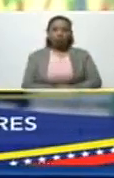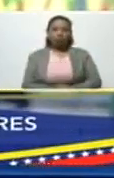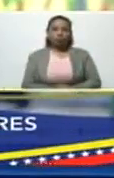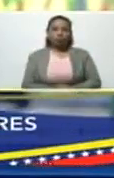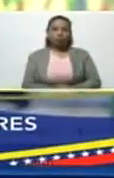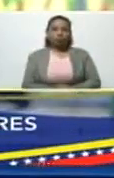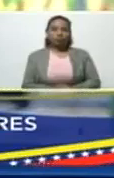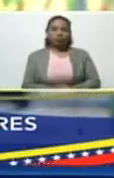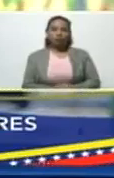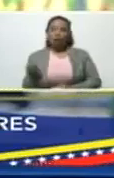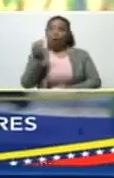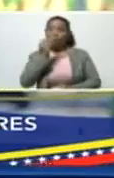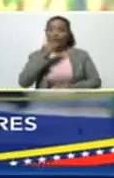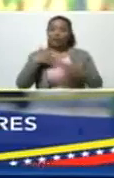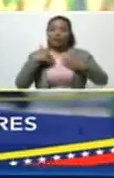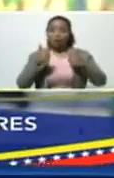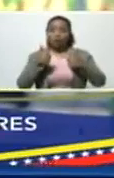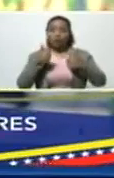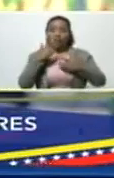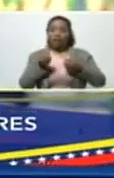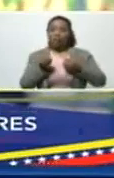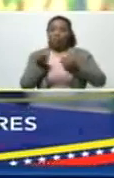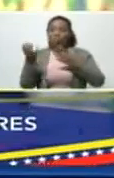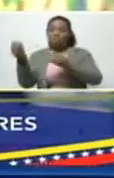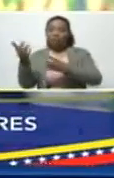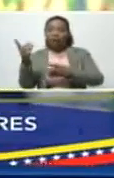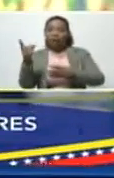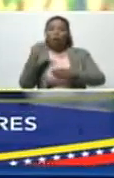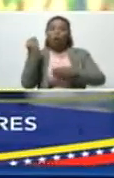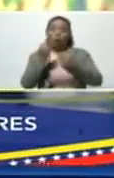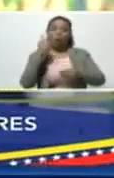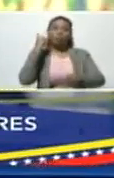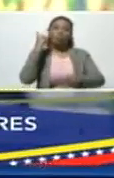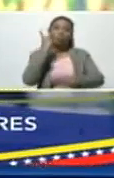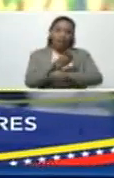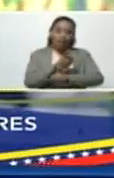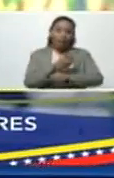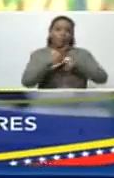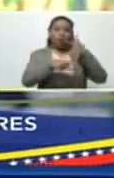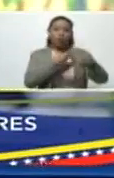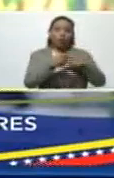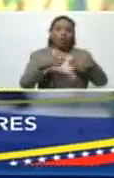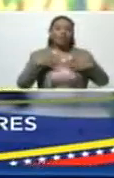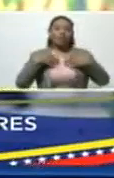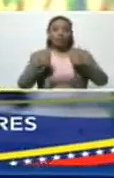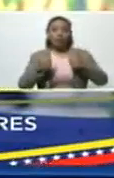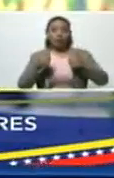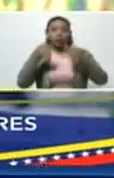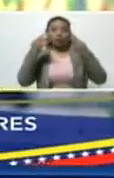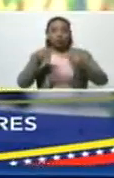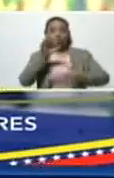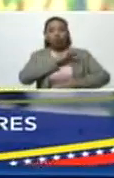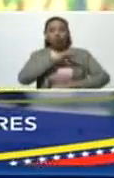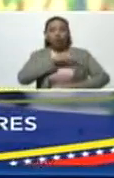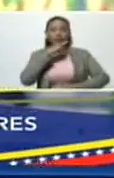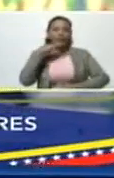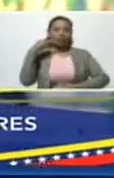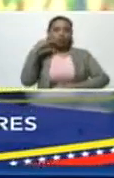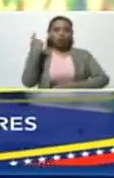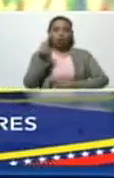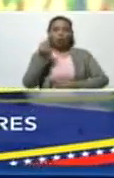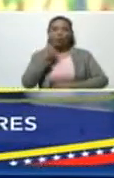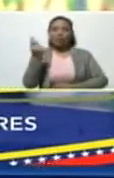alimentos sanos, sin veneno, como tenemos que producir, sano, seguro, soberano y sabroso, como dice la